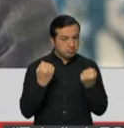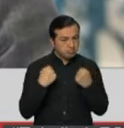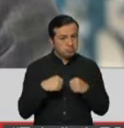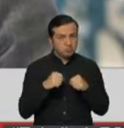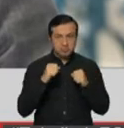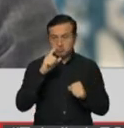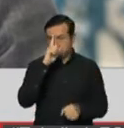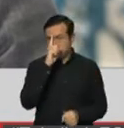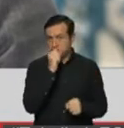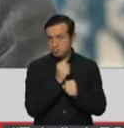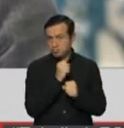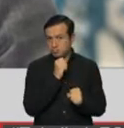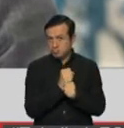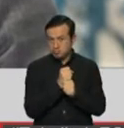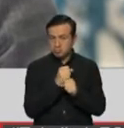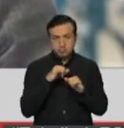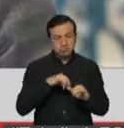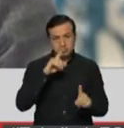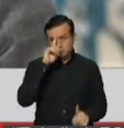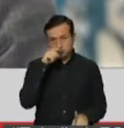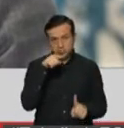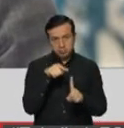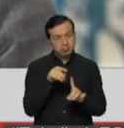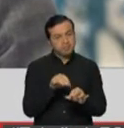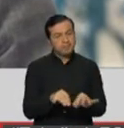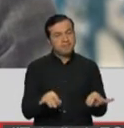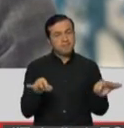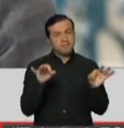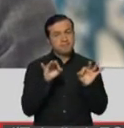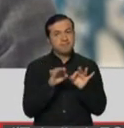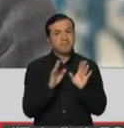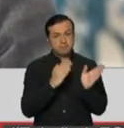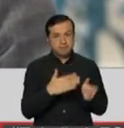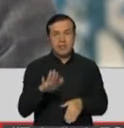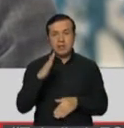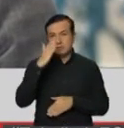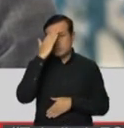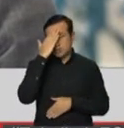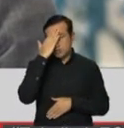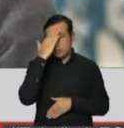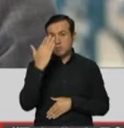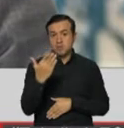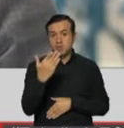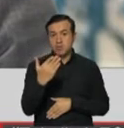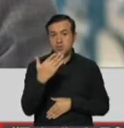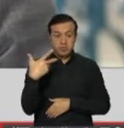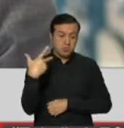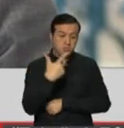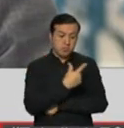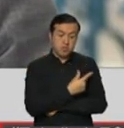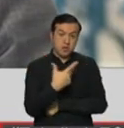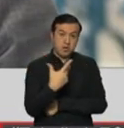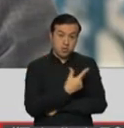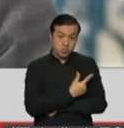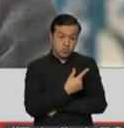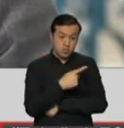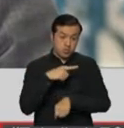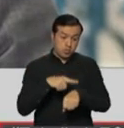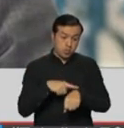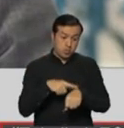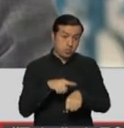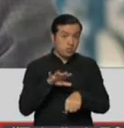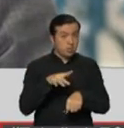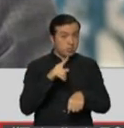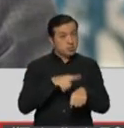y trabajar conjuntamente hacia ese objetivo común. Ya sabemos que encontrar una vacuna va a tomar, según los especialistas nos lo